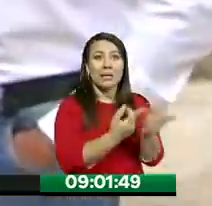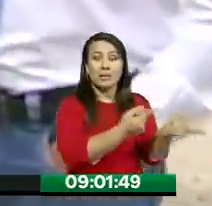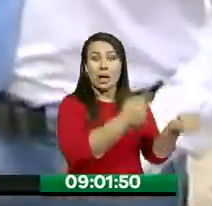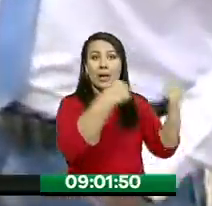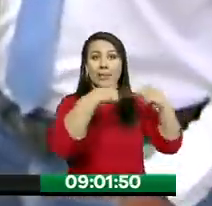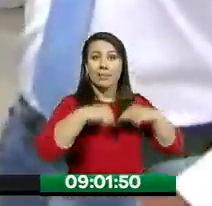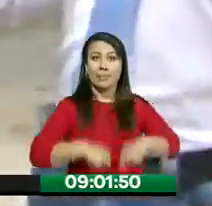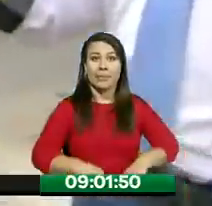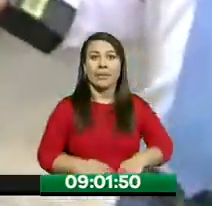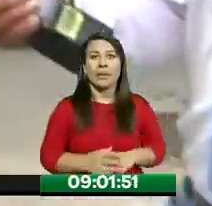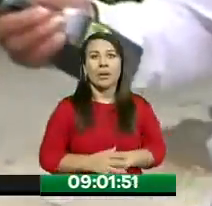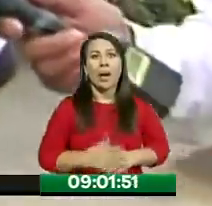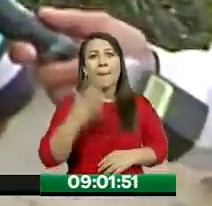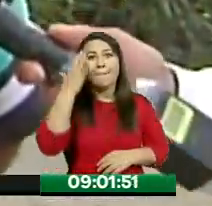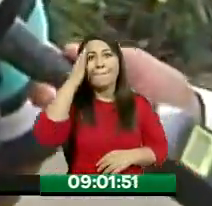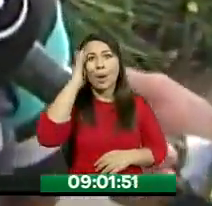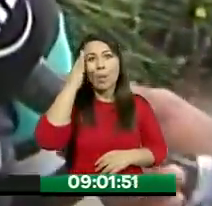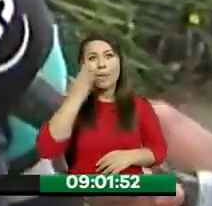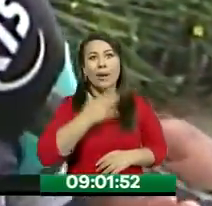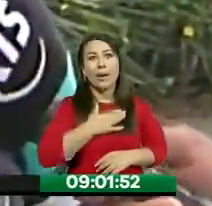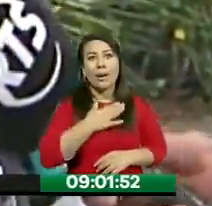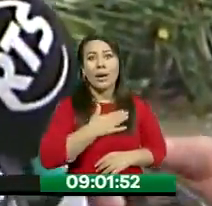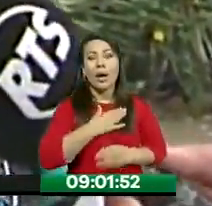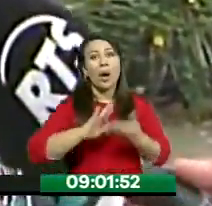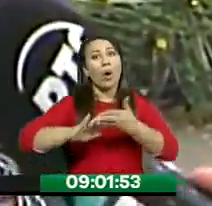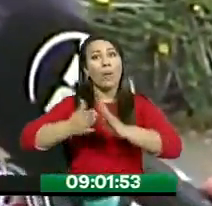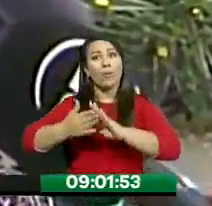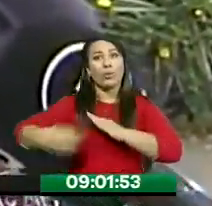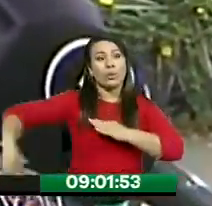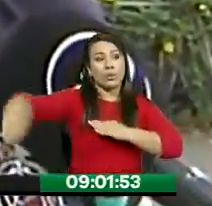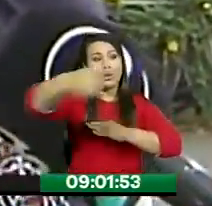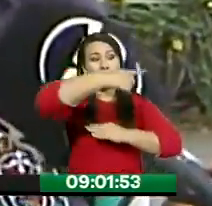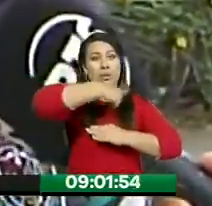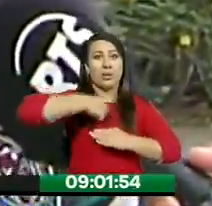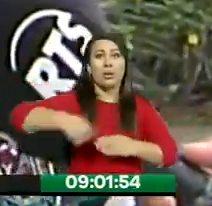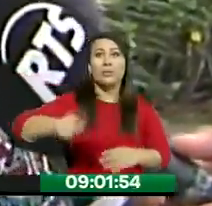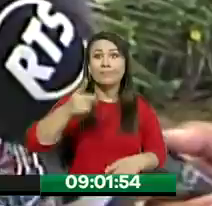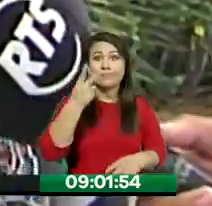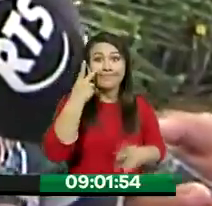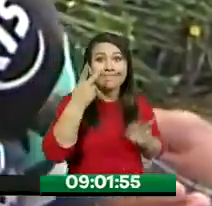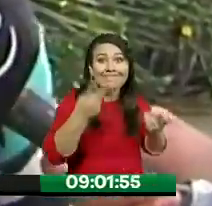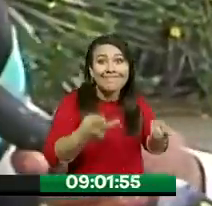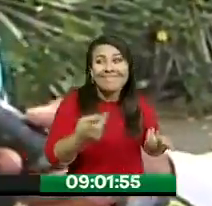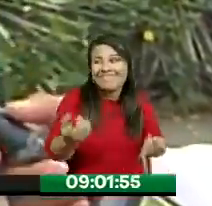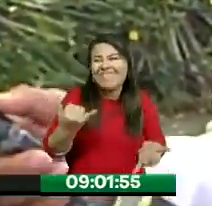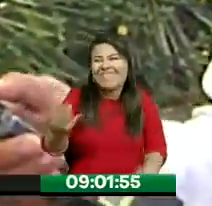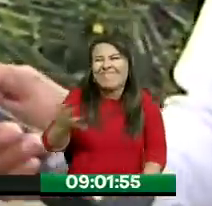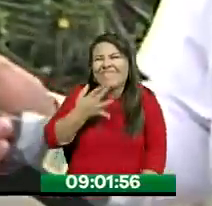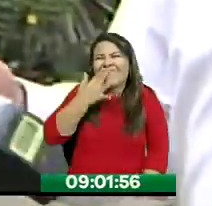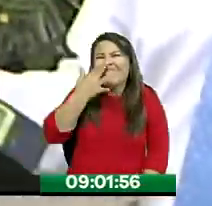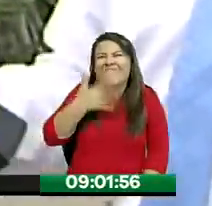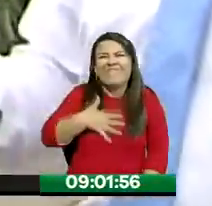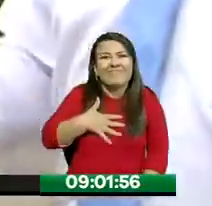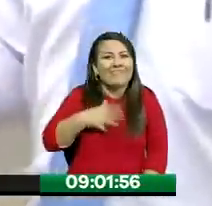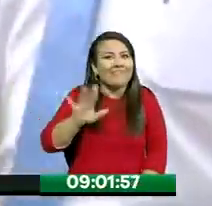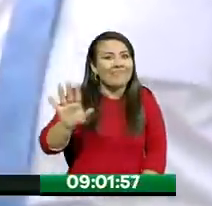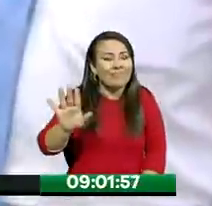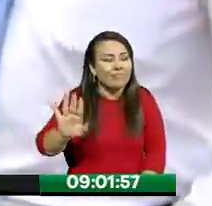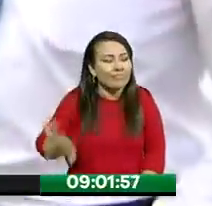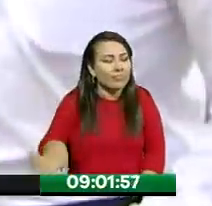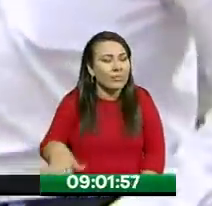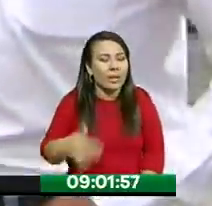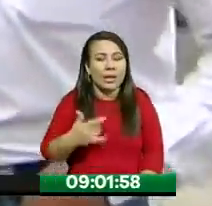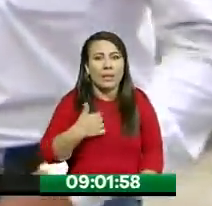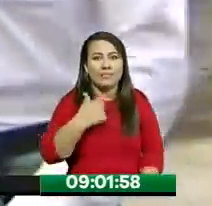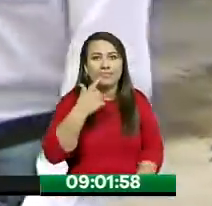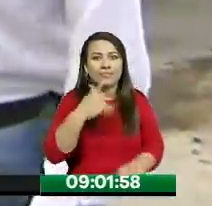a tomar la medida o quieren hacer infracciones de tránsito de riesgo, que ponen en riesgo su vida. Martín, ya para finalizar, de